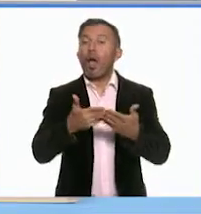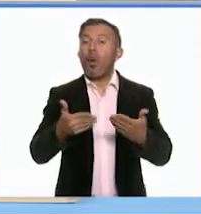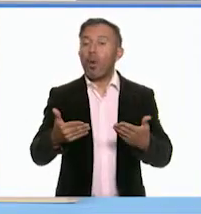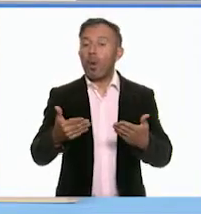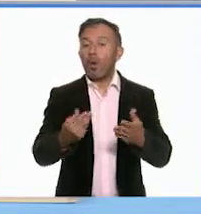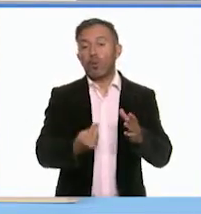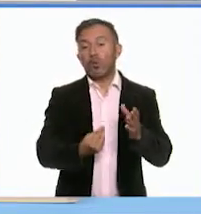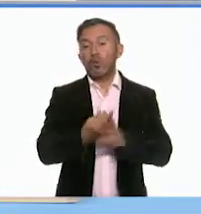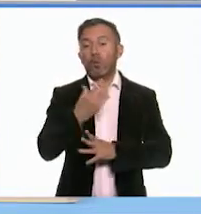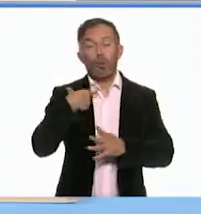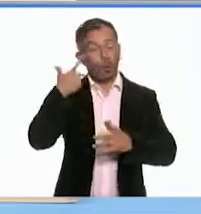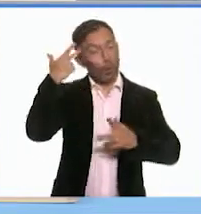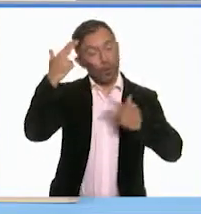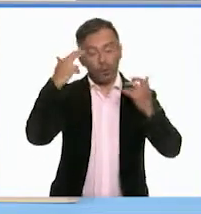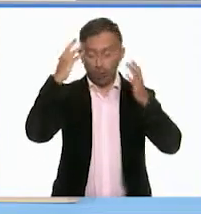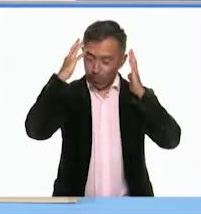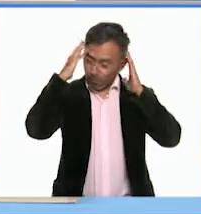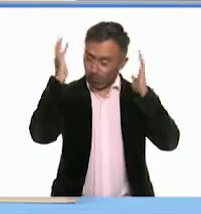corte.